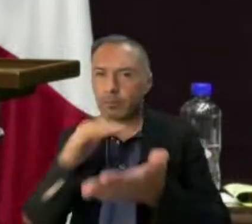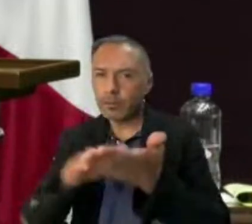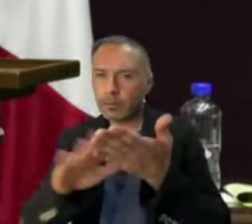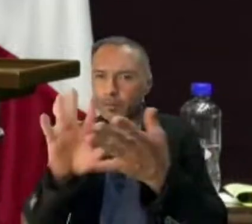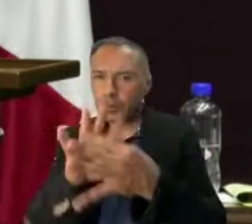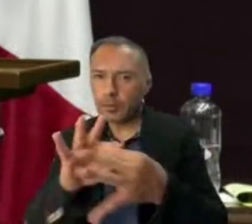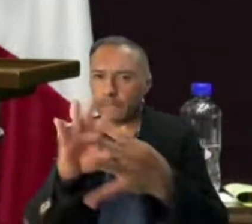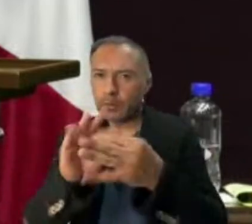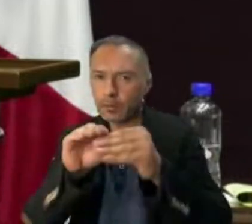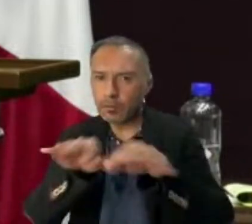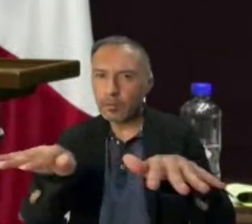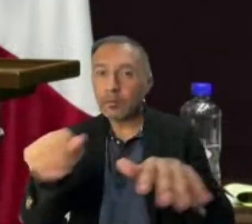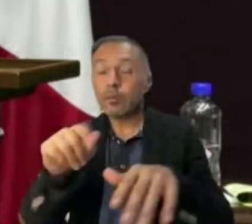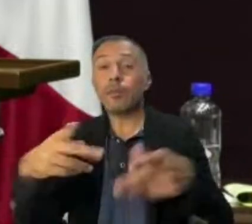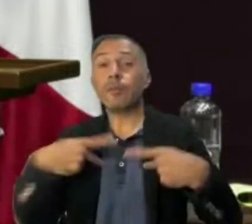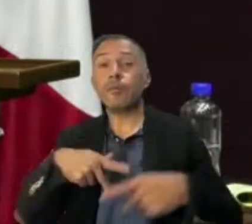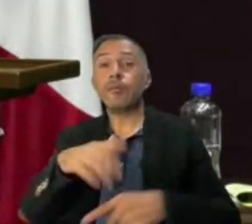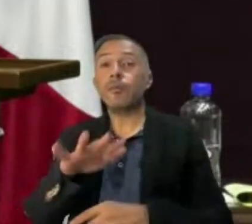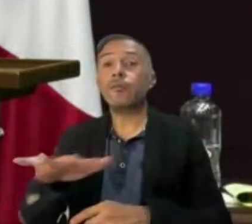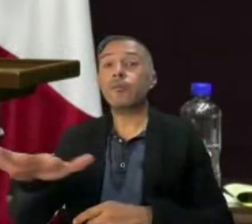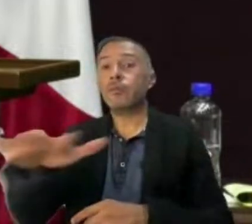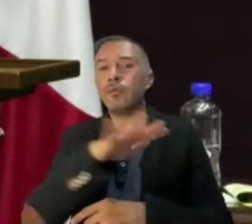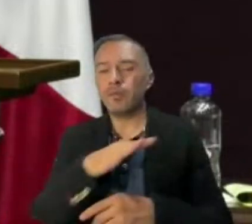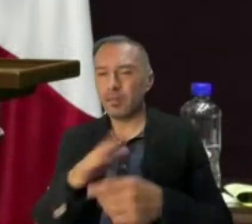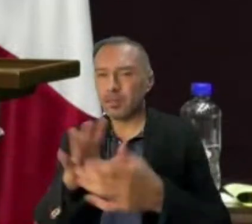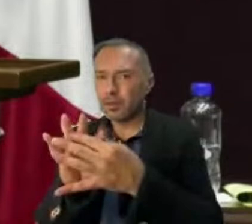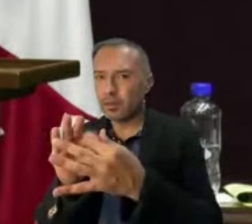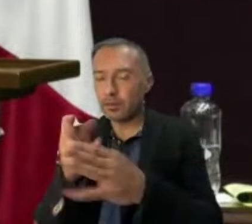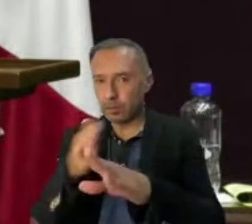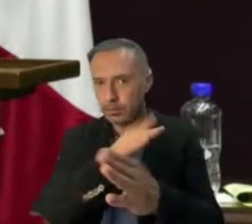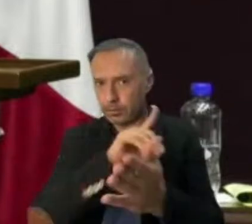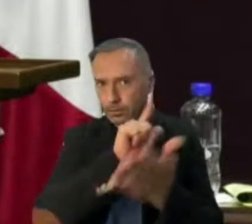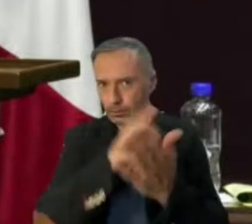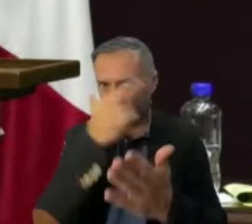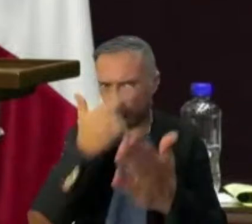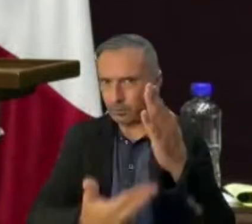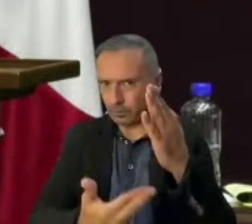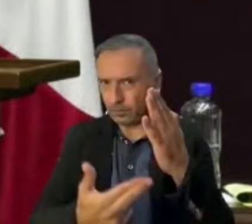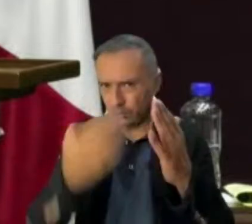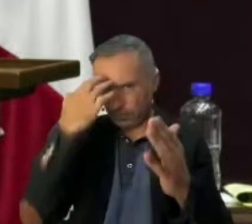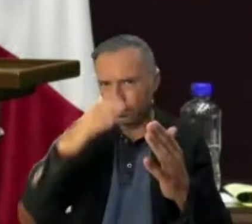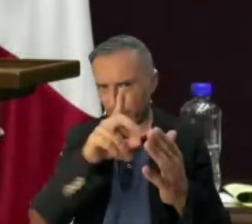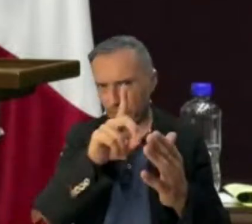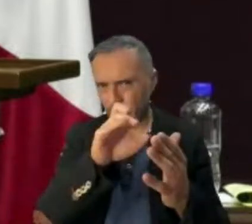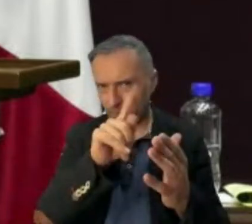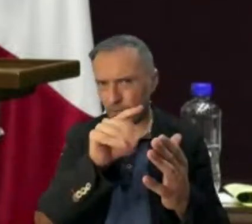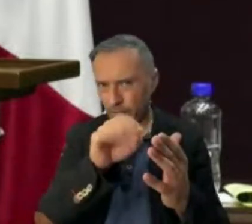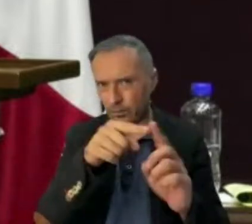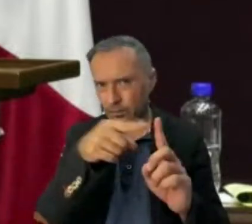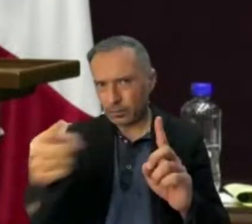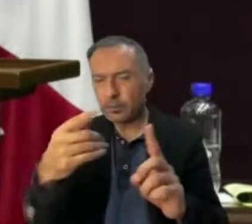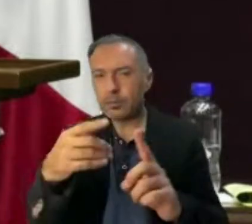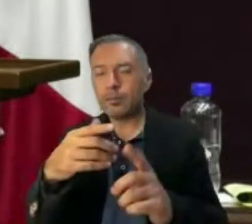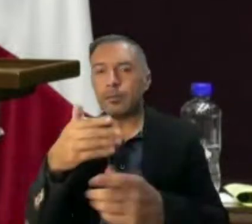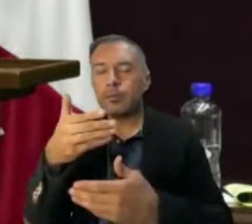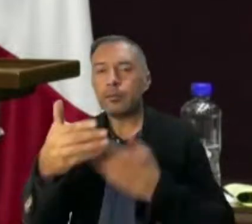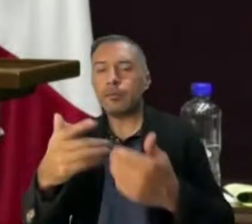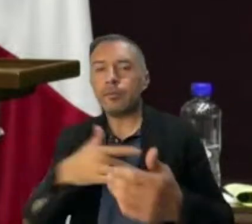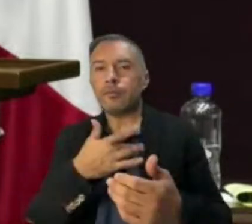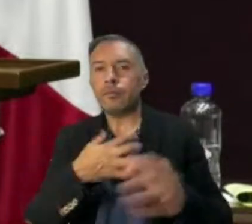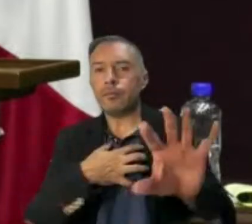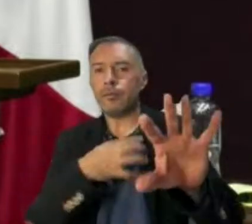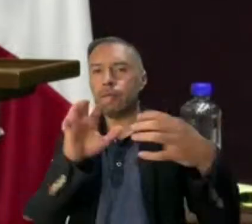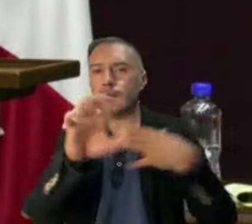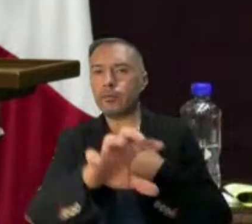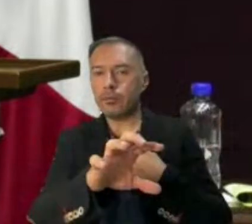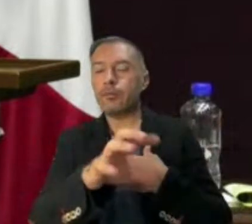a la sociedad sobre los efectos que un delito tiene en las familias, promover la empatía y combatir el